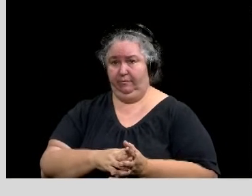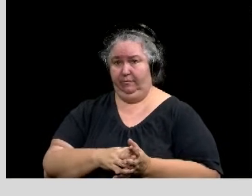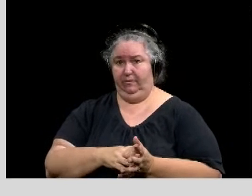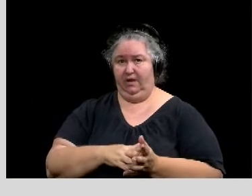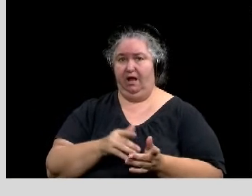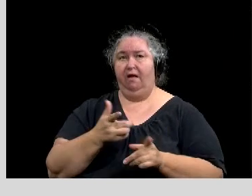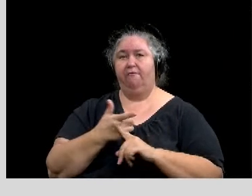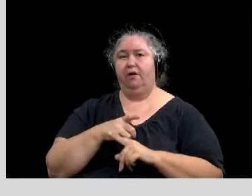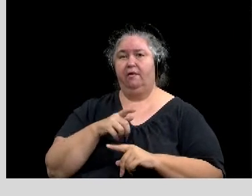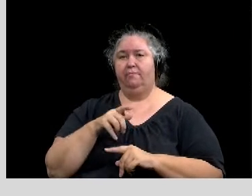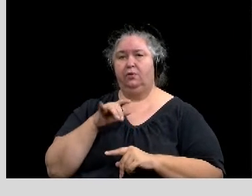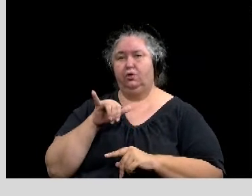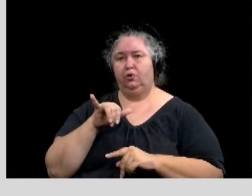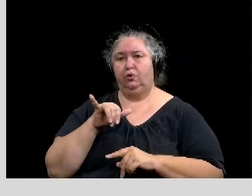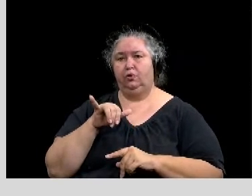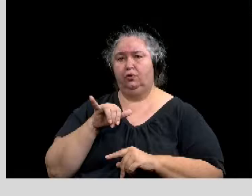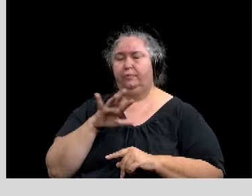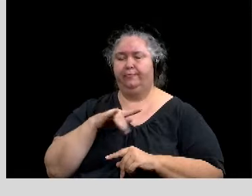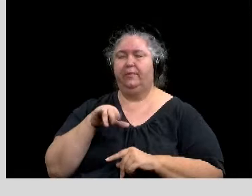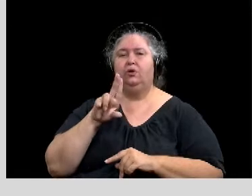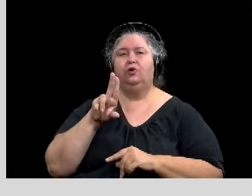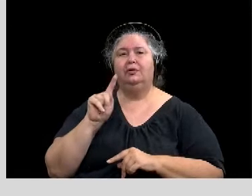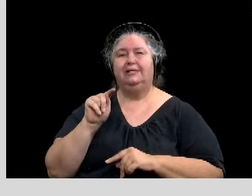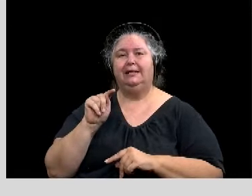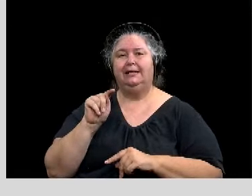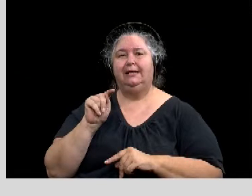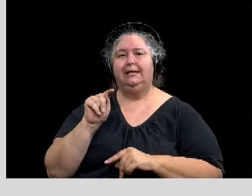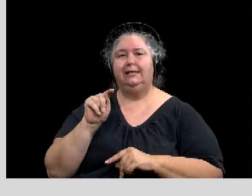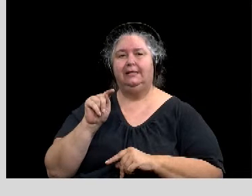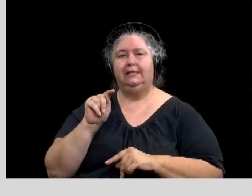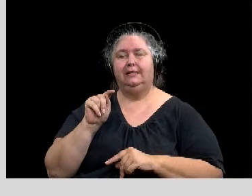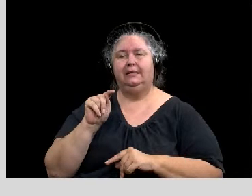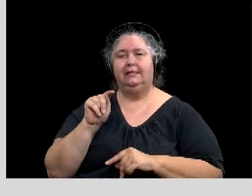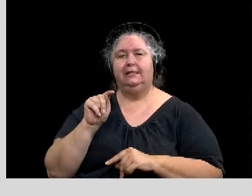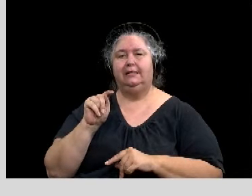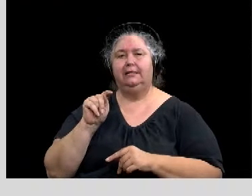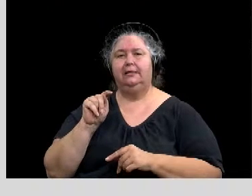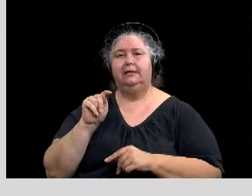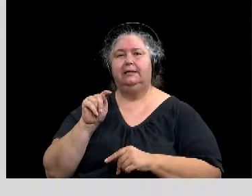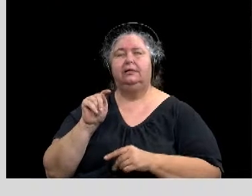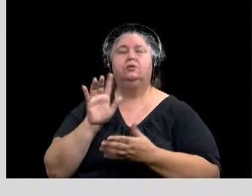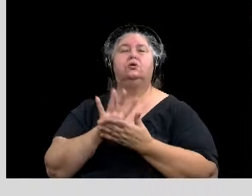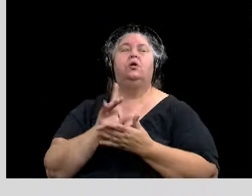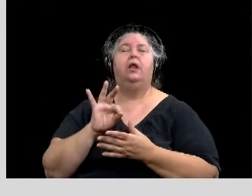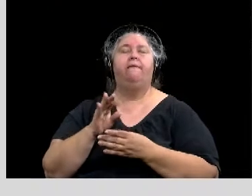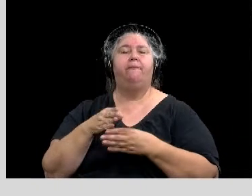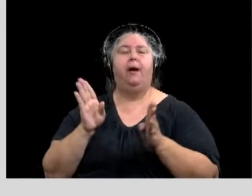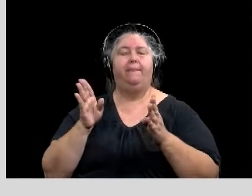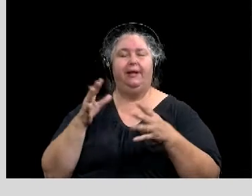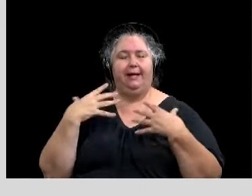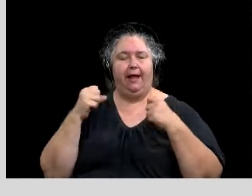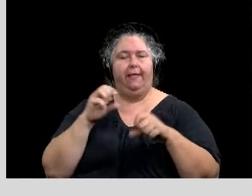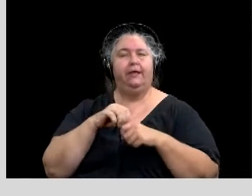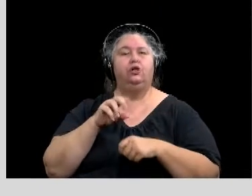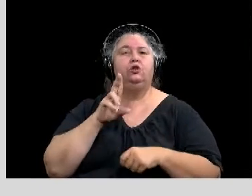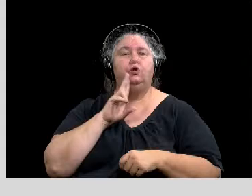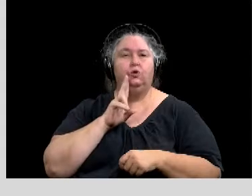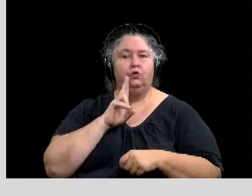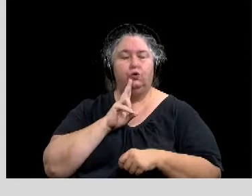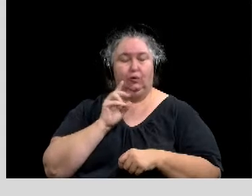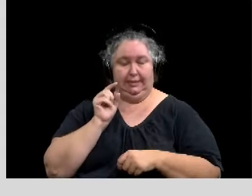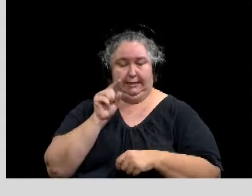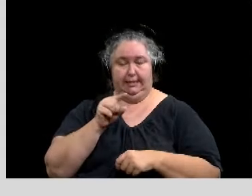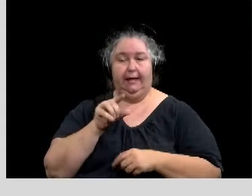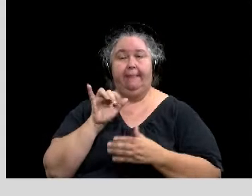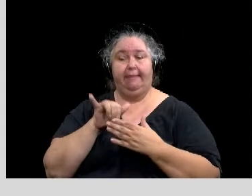esto es de los jóvenes del iut y de la escuela de público de salud en houston